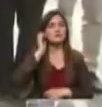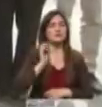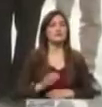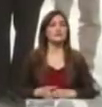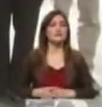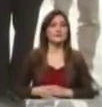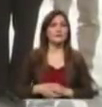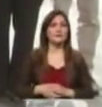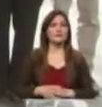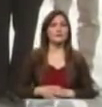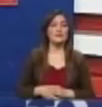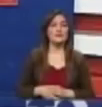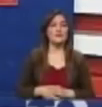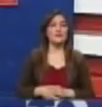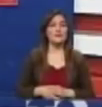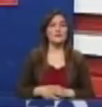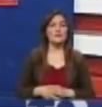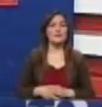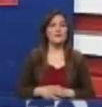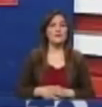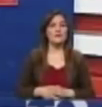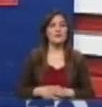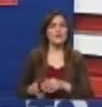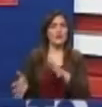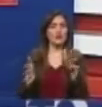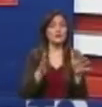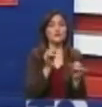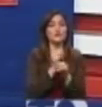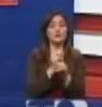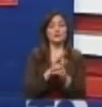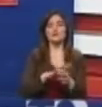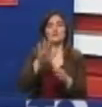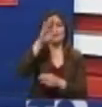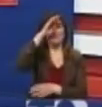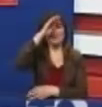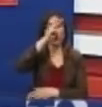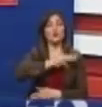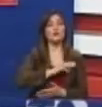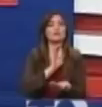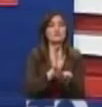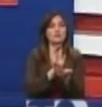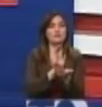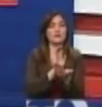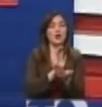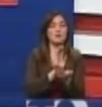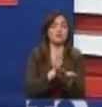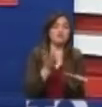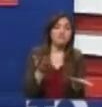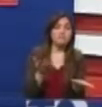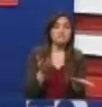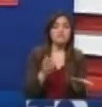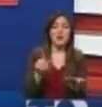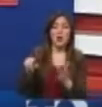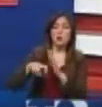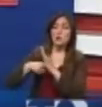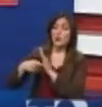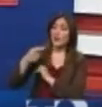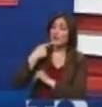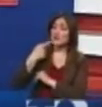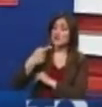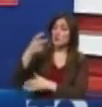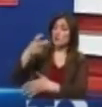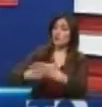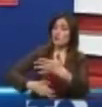Valencia, 24 horas. El Instituto de Seguridad Social de las Fuerzas Armadas respetará la decisión de